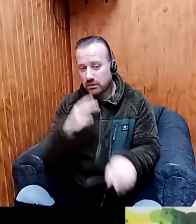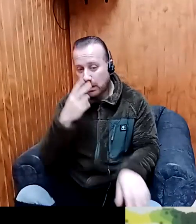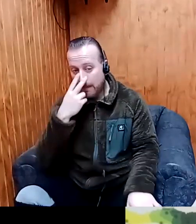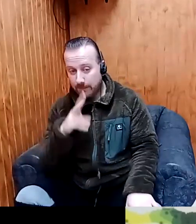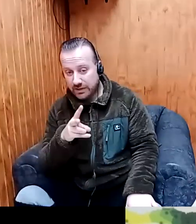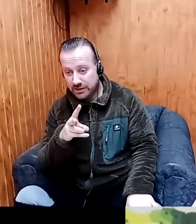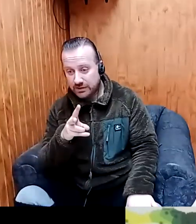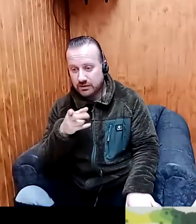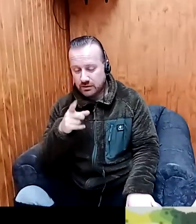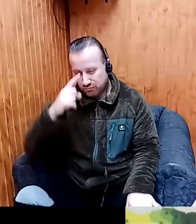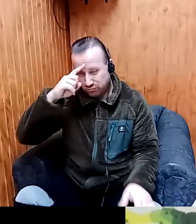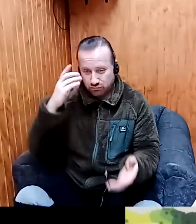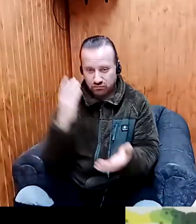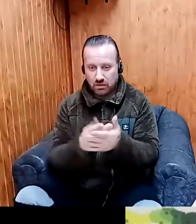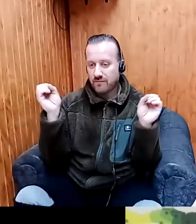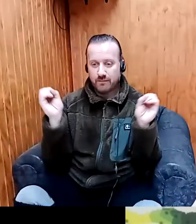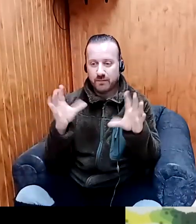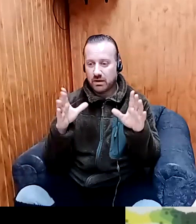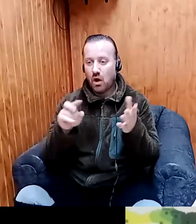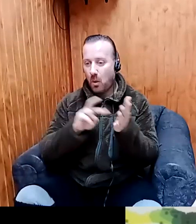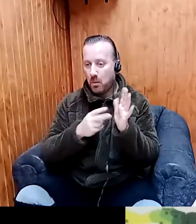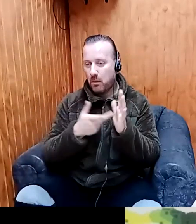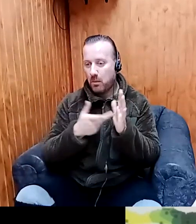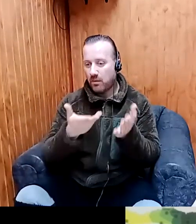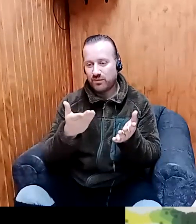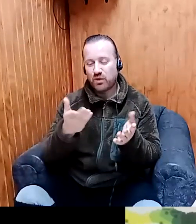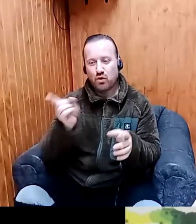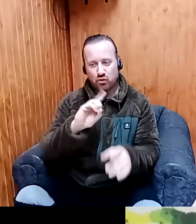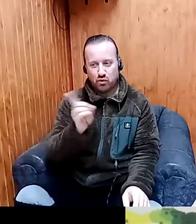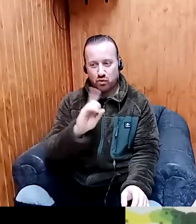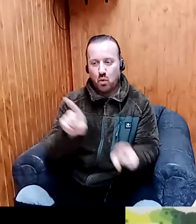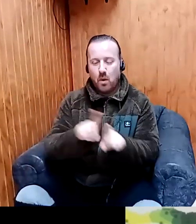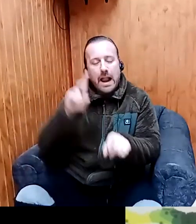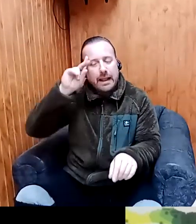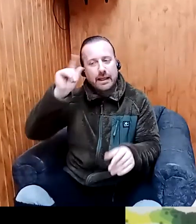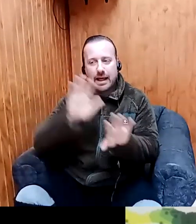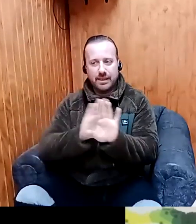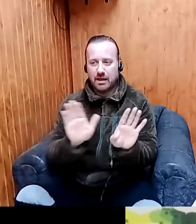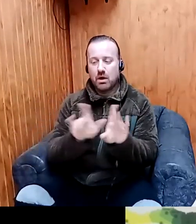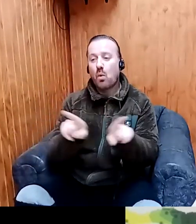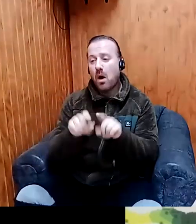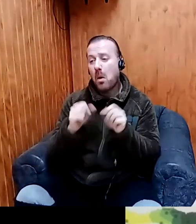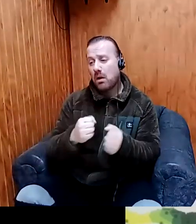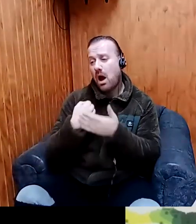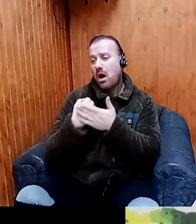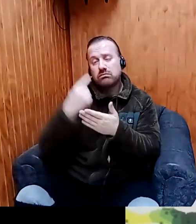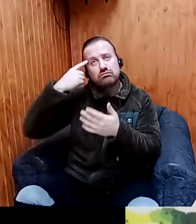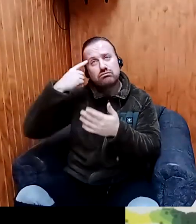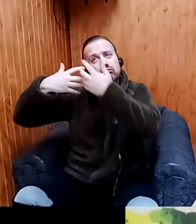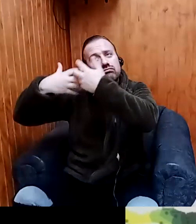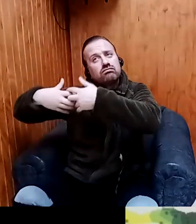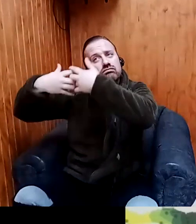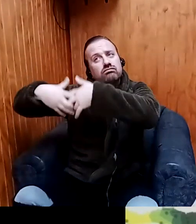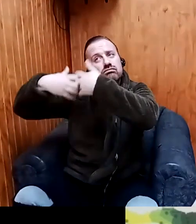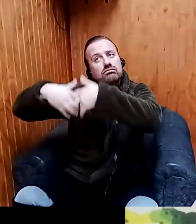presentar la solución mágica a todos los problemas de la didáctica de las ciencias. No, es una propuesta que puede ayudar a reflexionar. El reto que lo